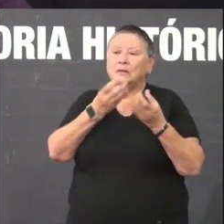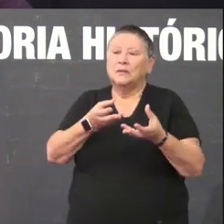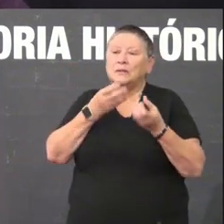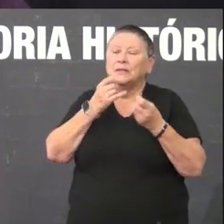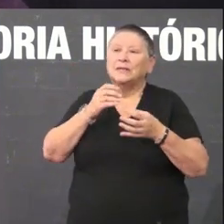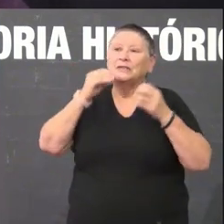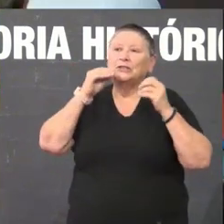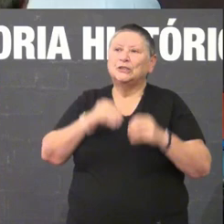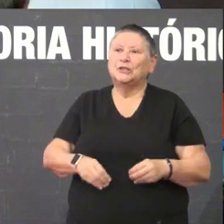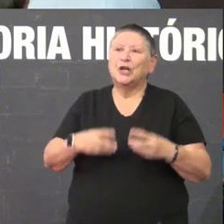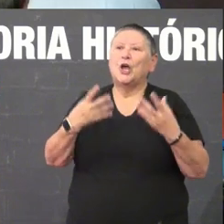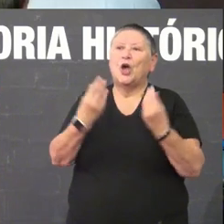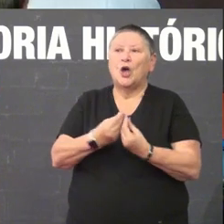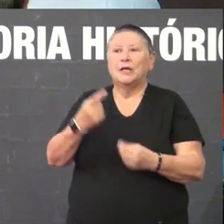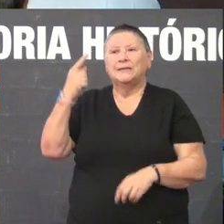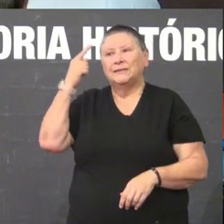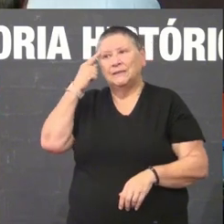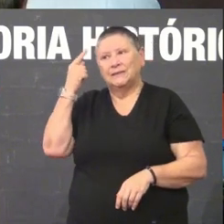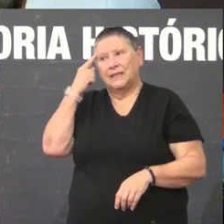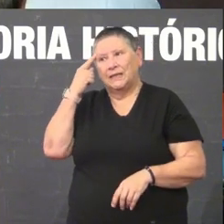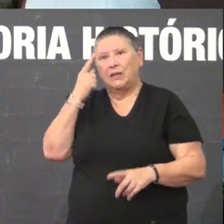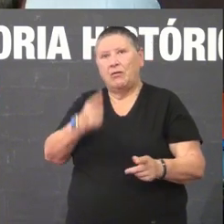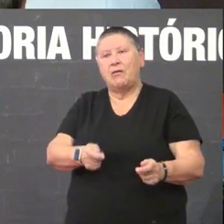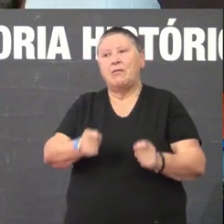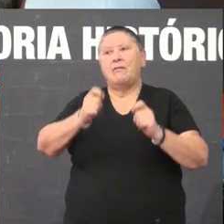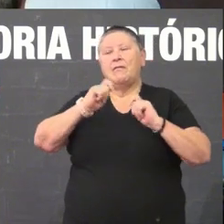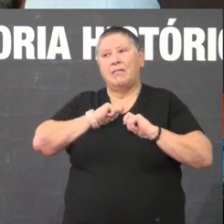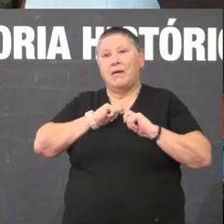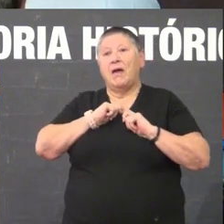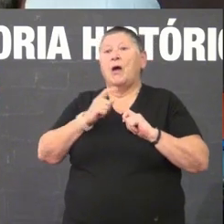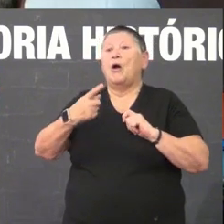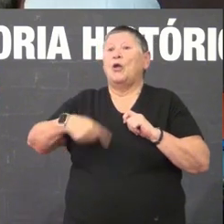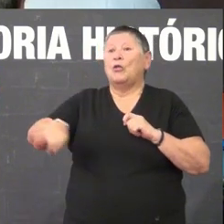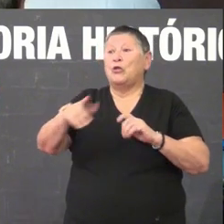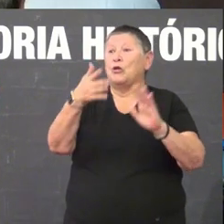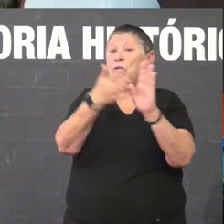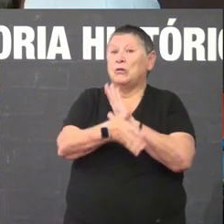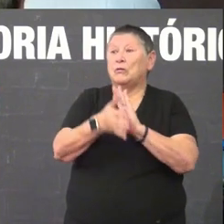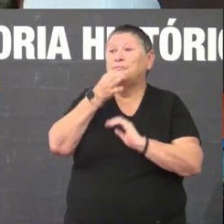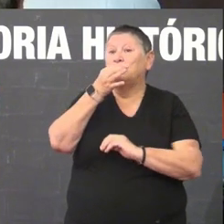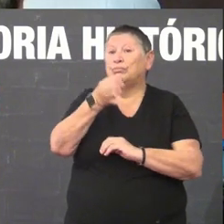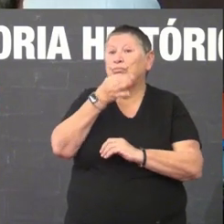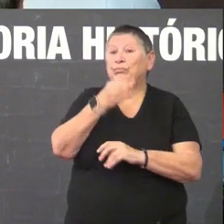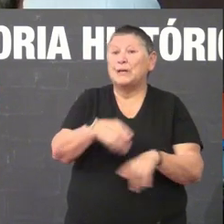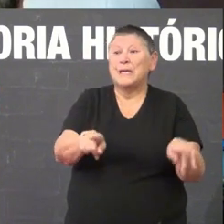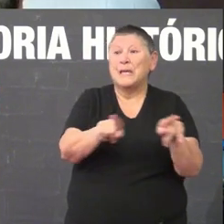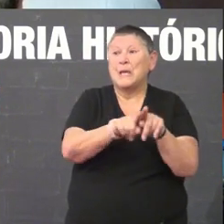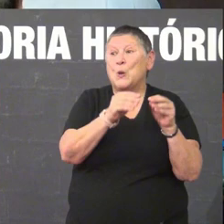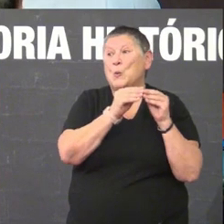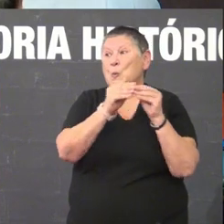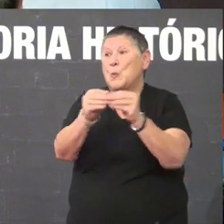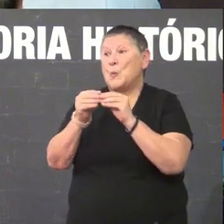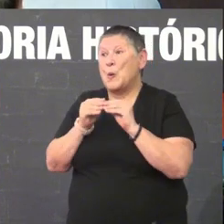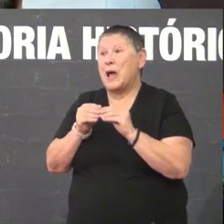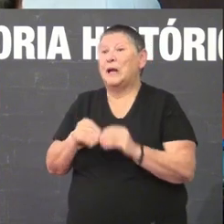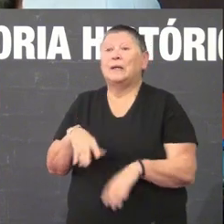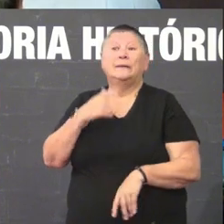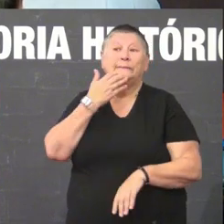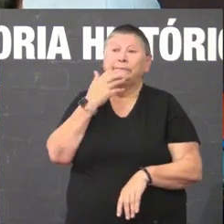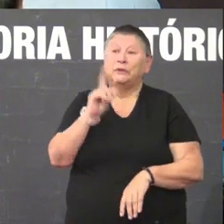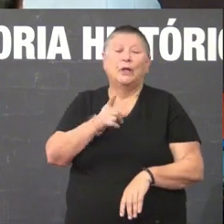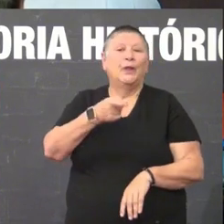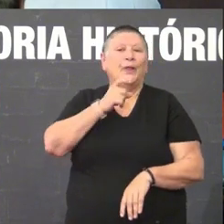o reconstruimos un relato distinto sobre la memoria histórica o lo vamos a seguir teniendo muy difícil y va a ser muy difícil creo